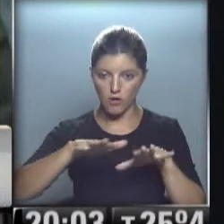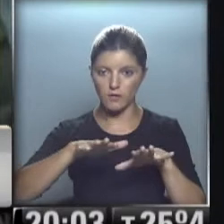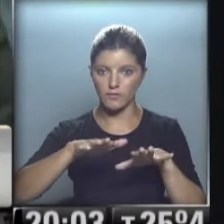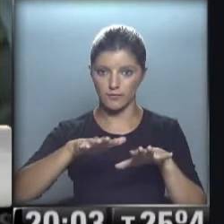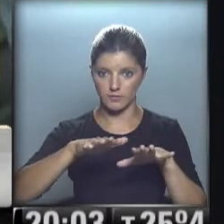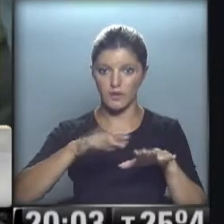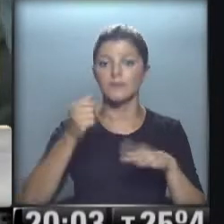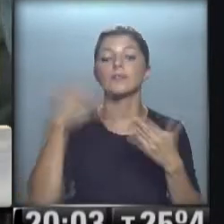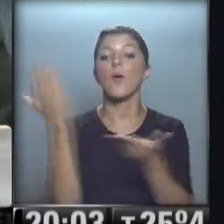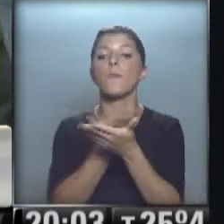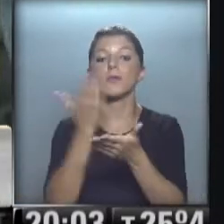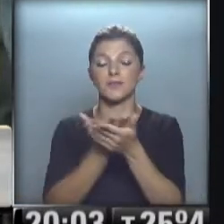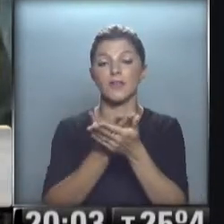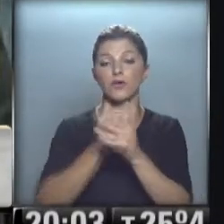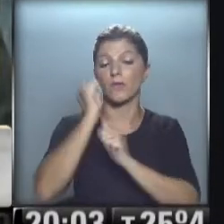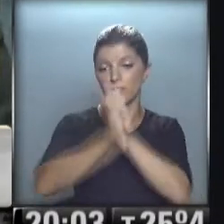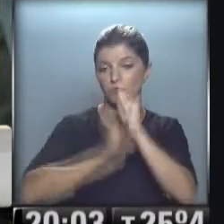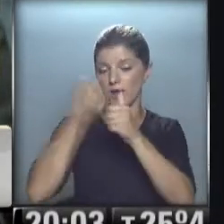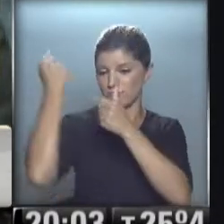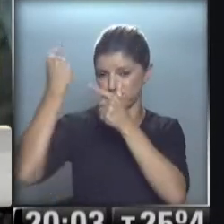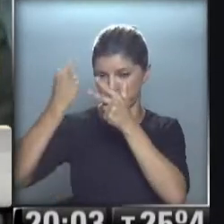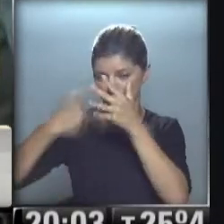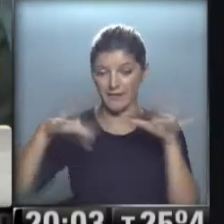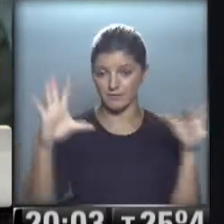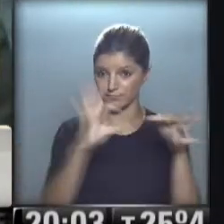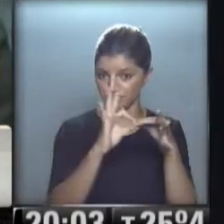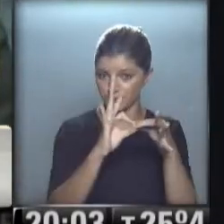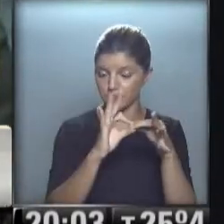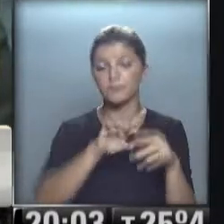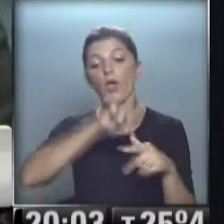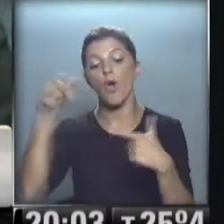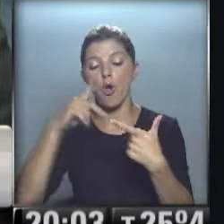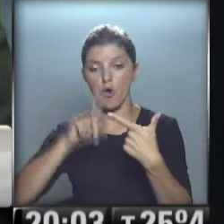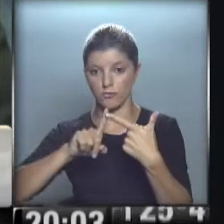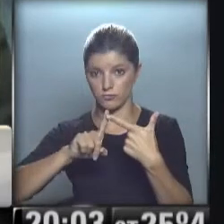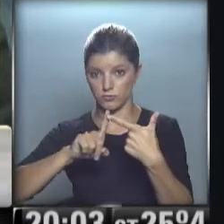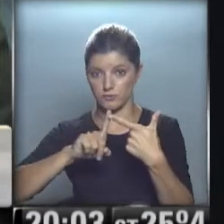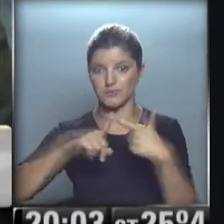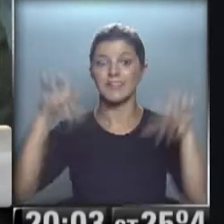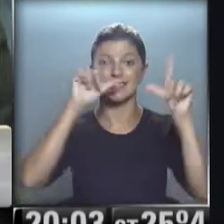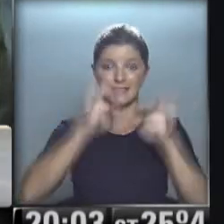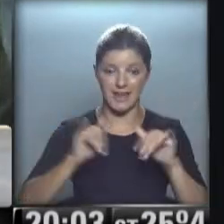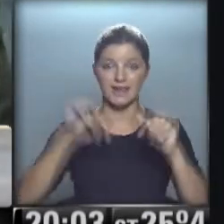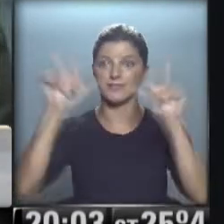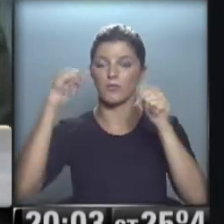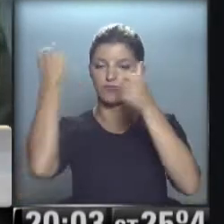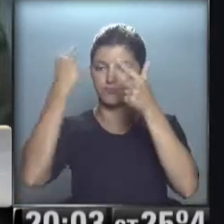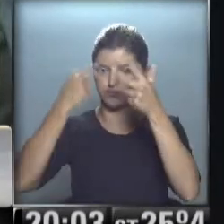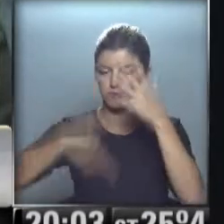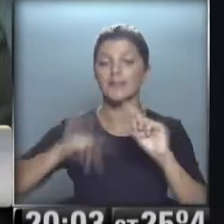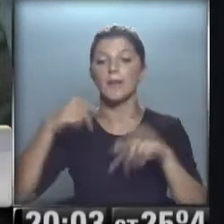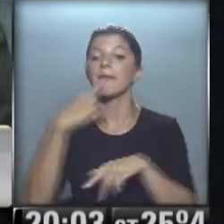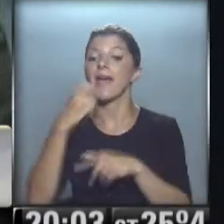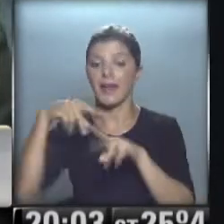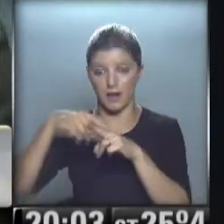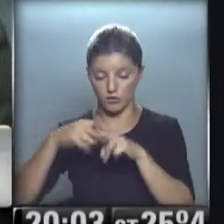de procesos industriales de lo más diversos. Por otro lado, con electrodomésticos y electrónica. Y por otro